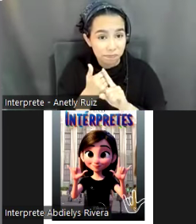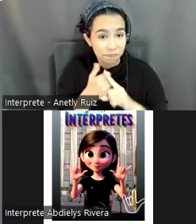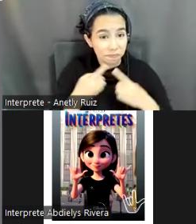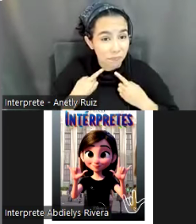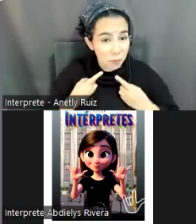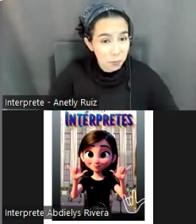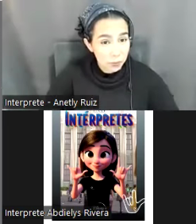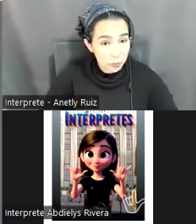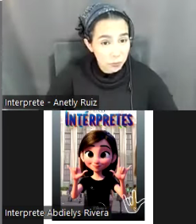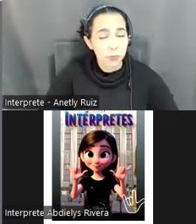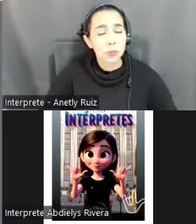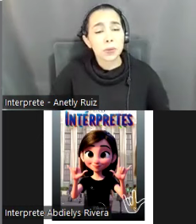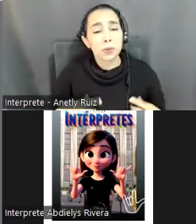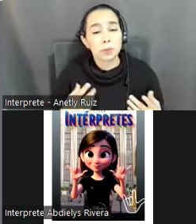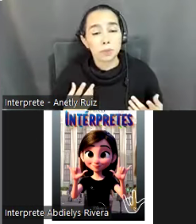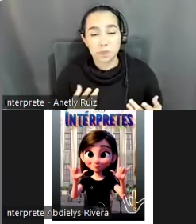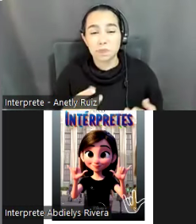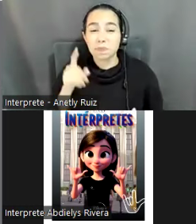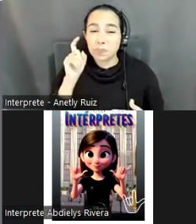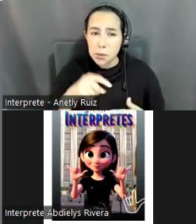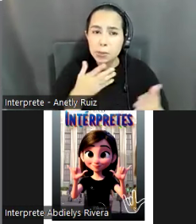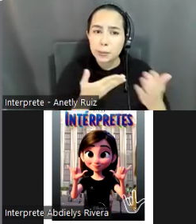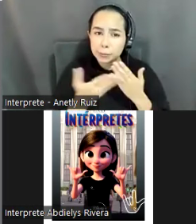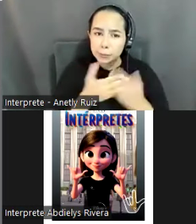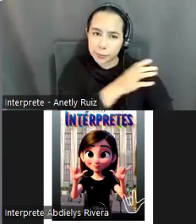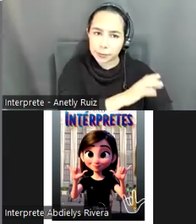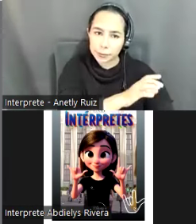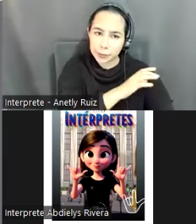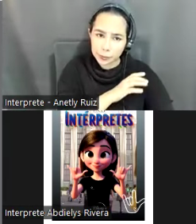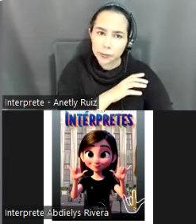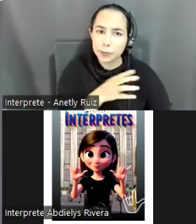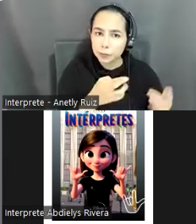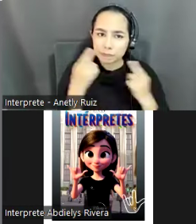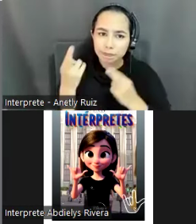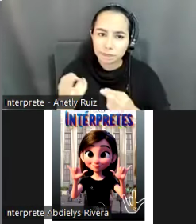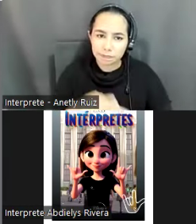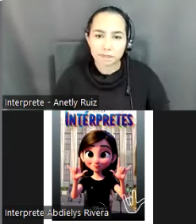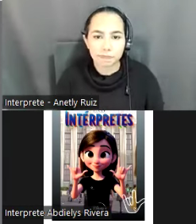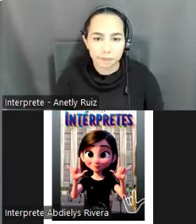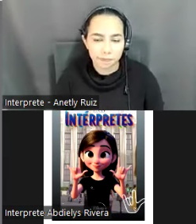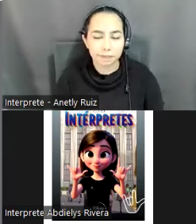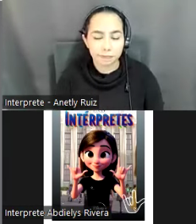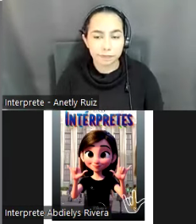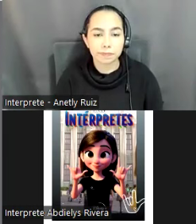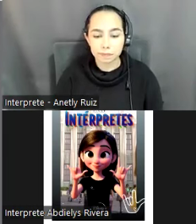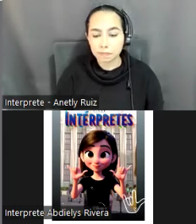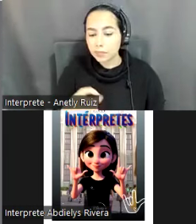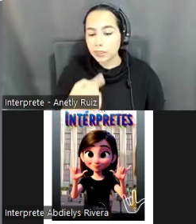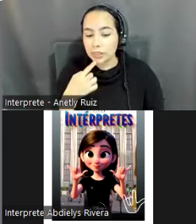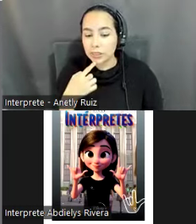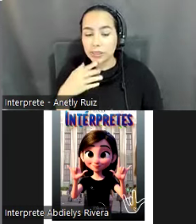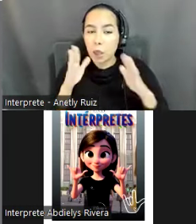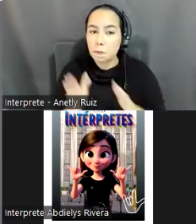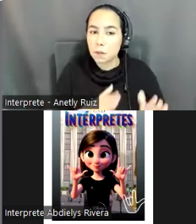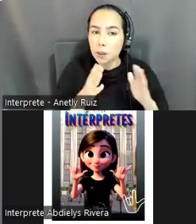y fuera referida a estos servicios clínicos. Así es que sí, María Teresa López también indica que el plan de alta tenía que ser